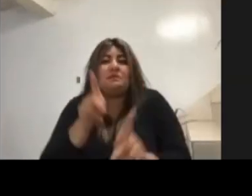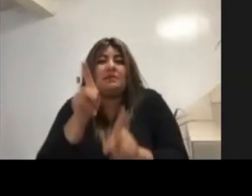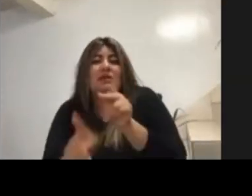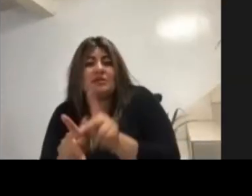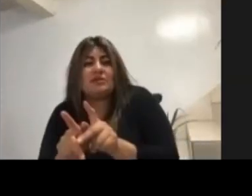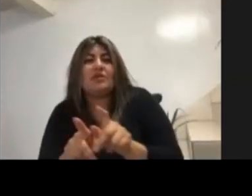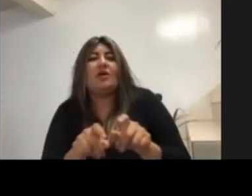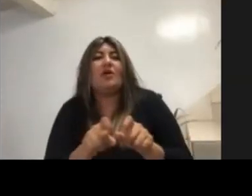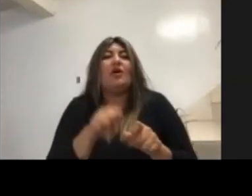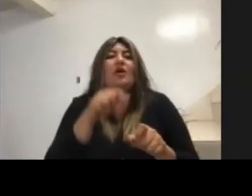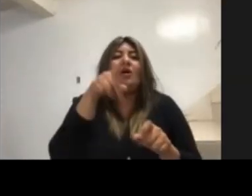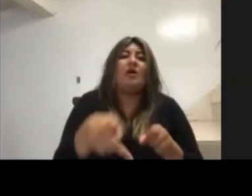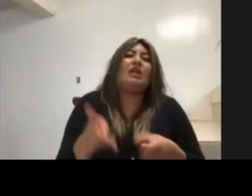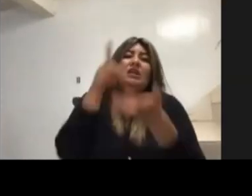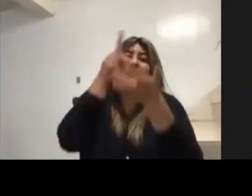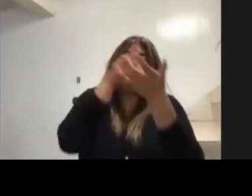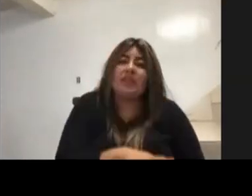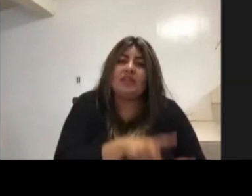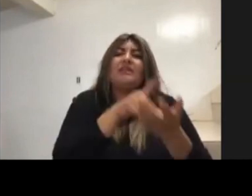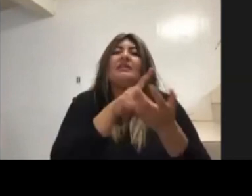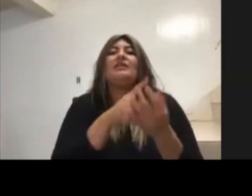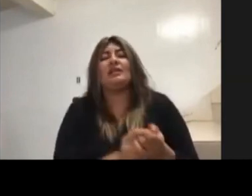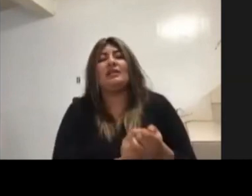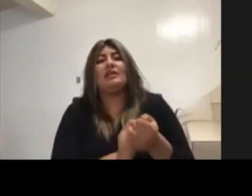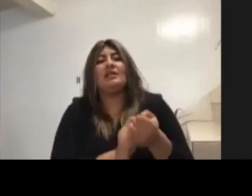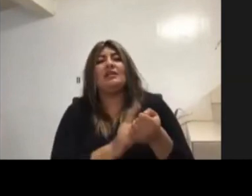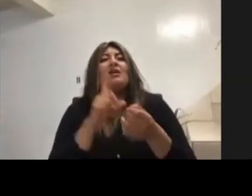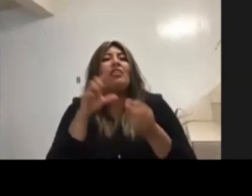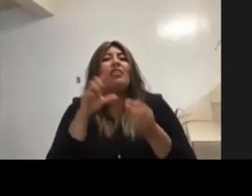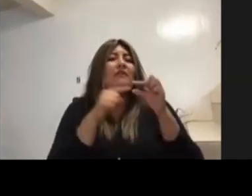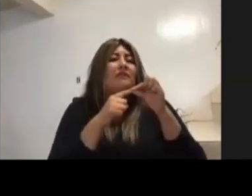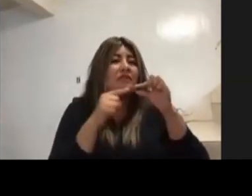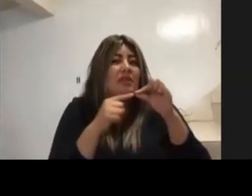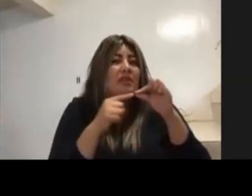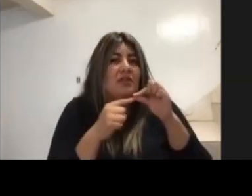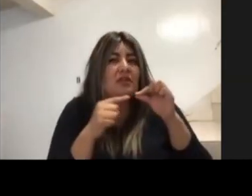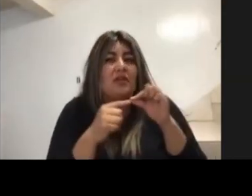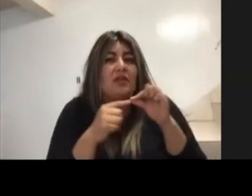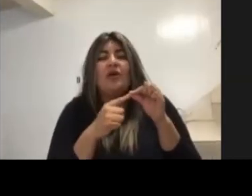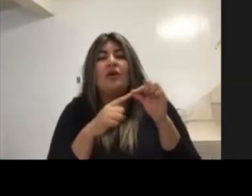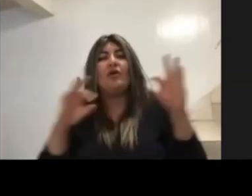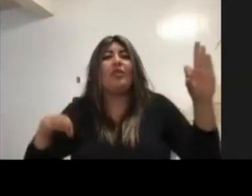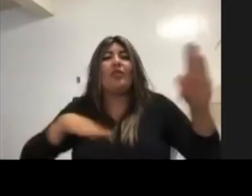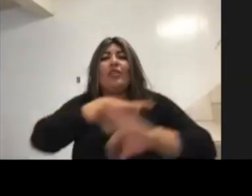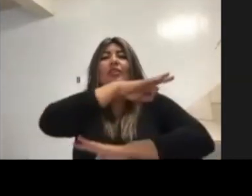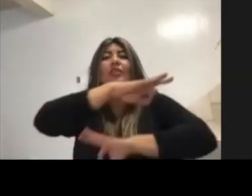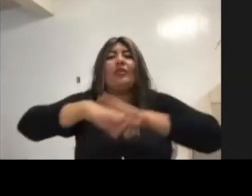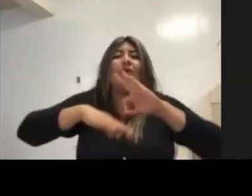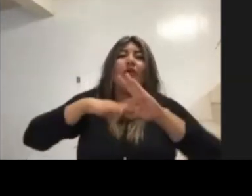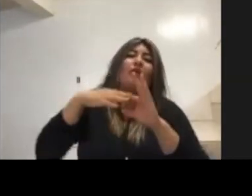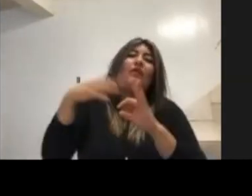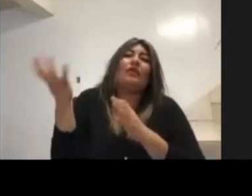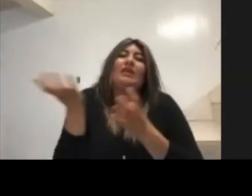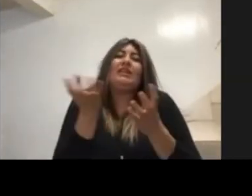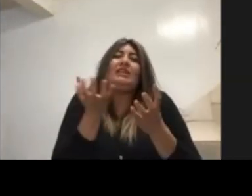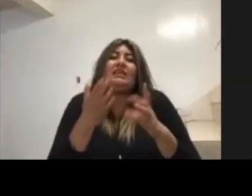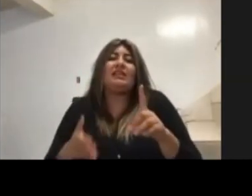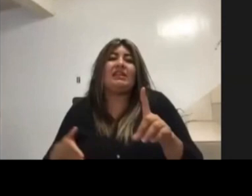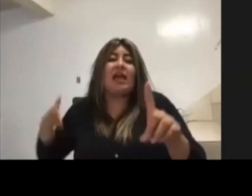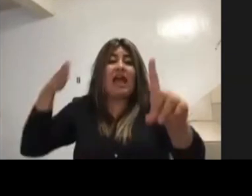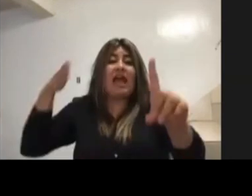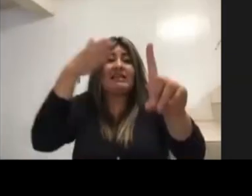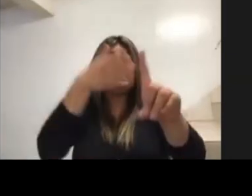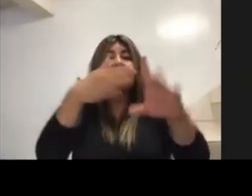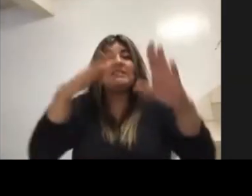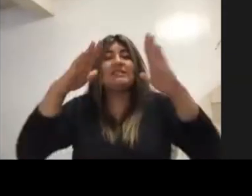de frijol y la taza para medir y la, lo que mide la mayonesa, qué sé yo.